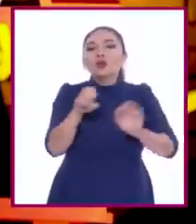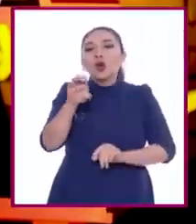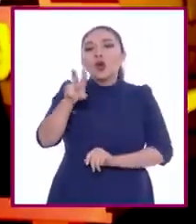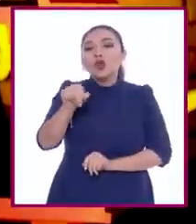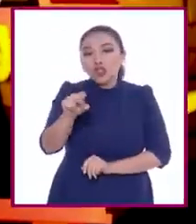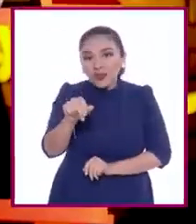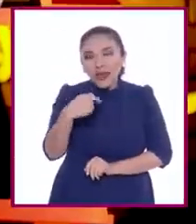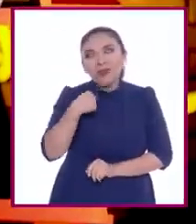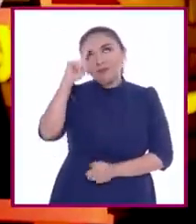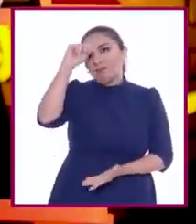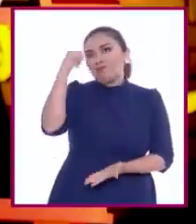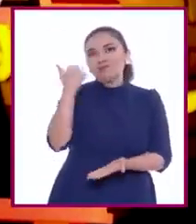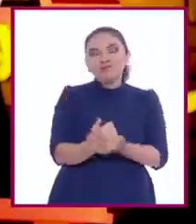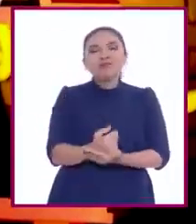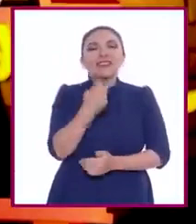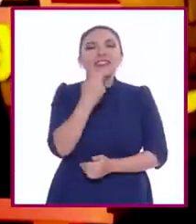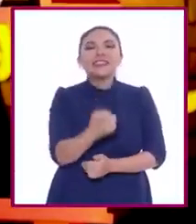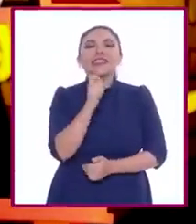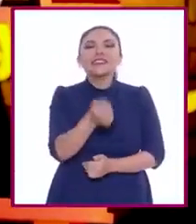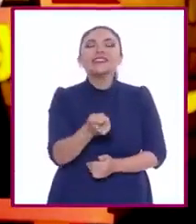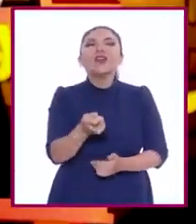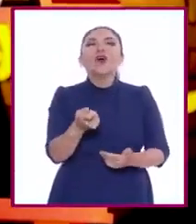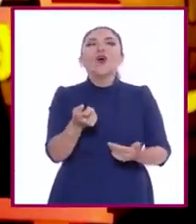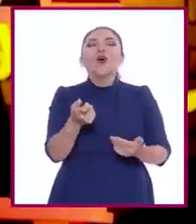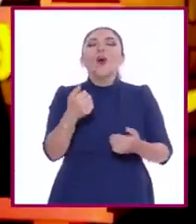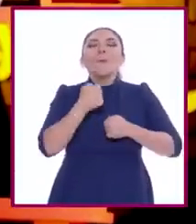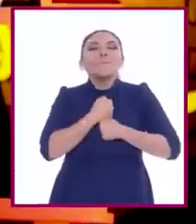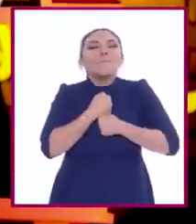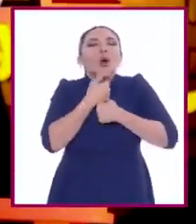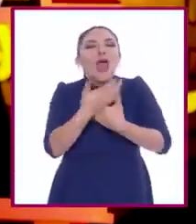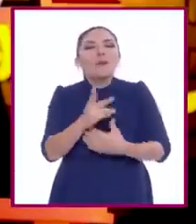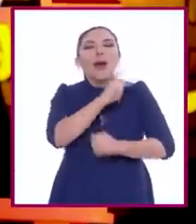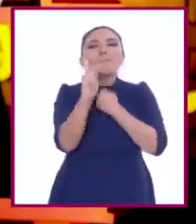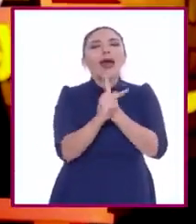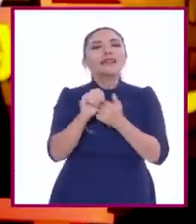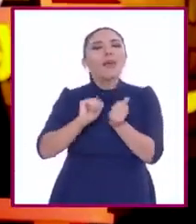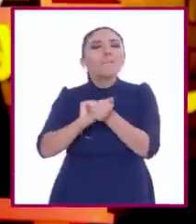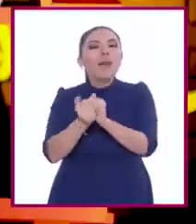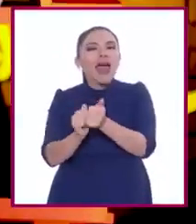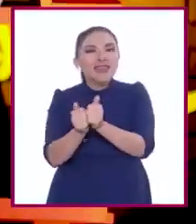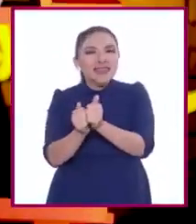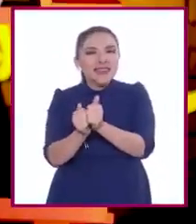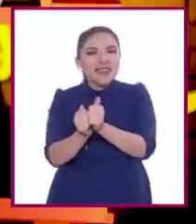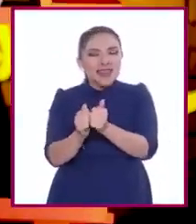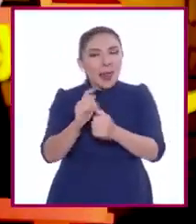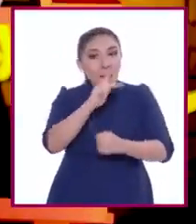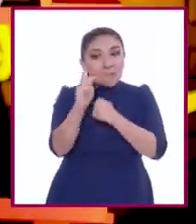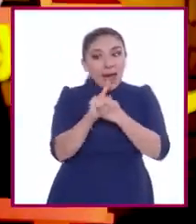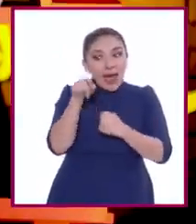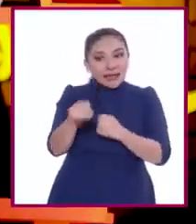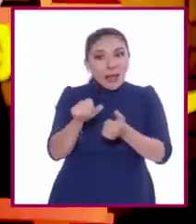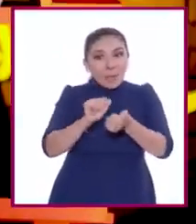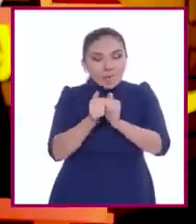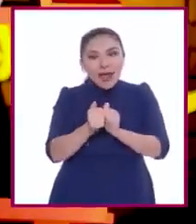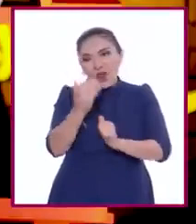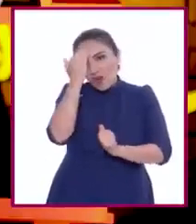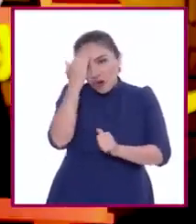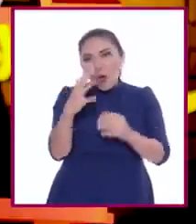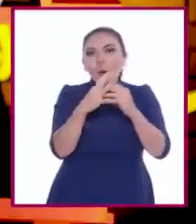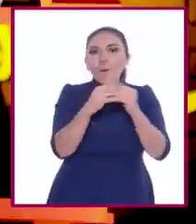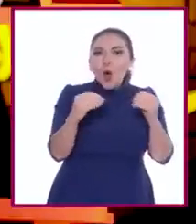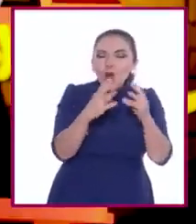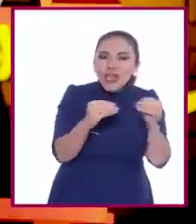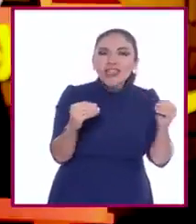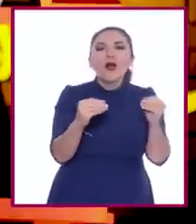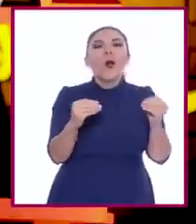años 80. A mí se me queda muy grabado la parte del poema del País del Pan. Del País del Pan, conocía al